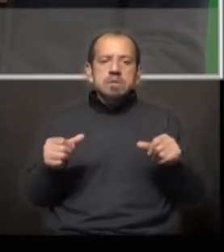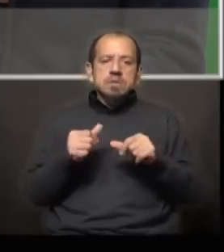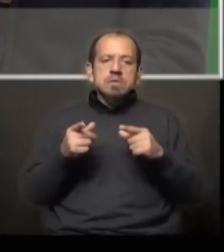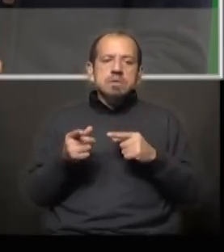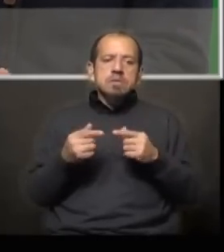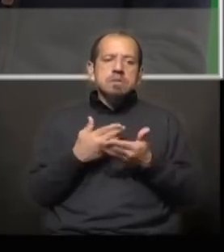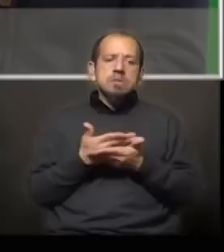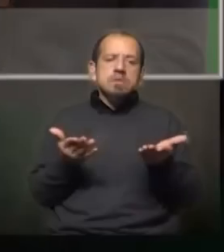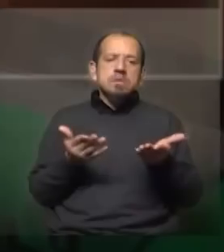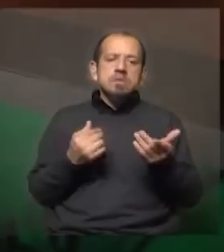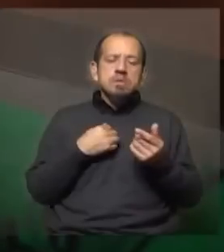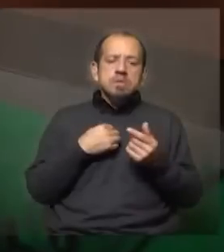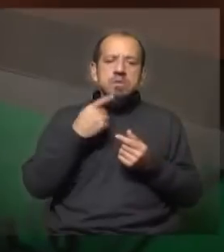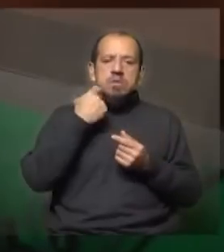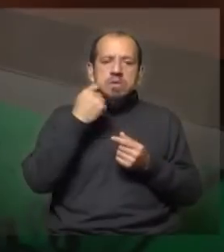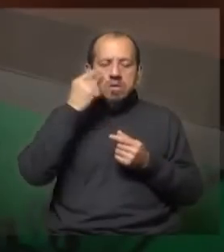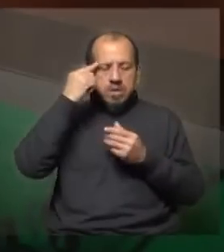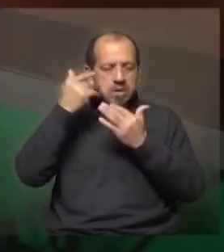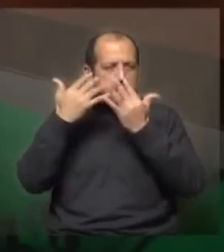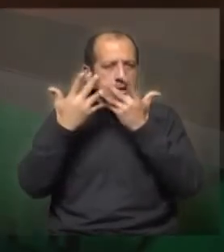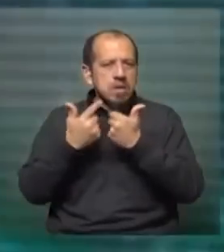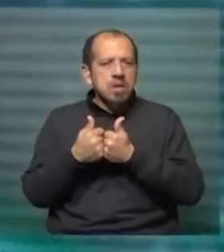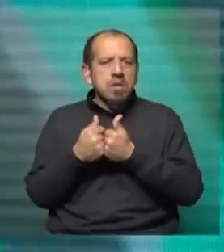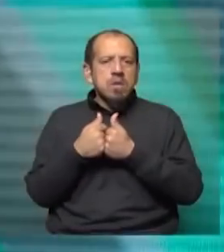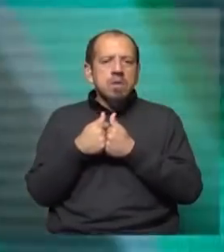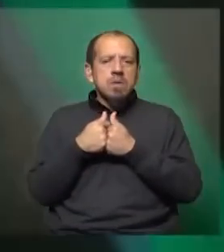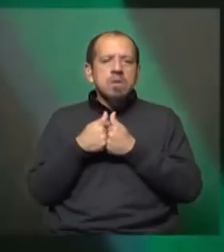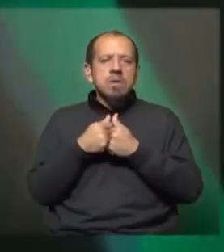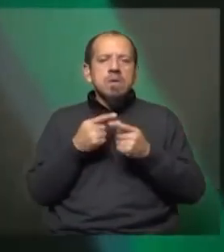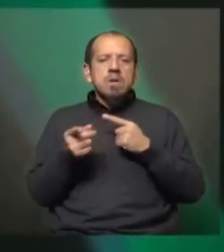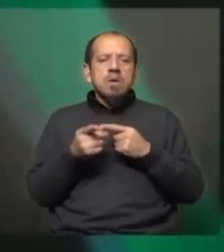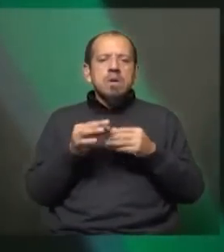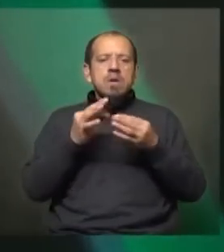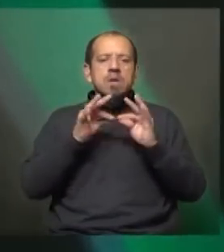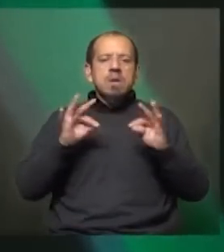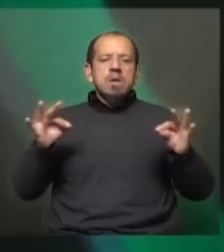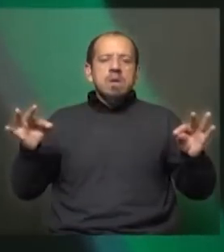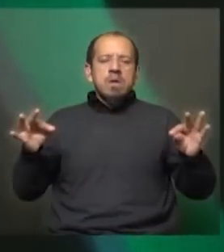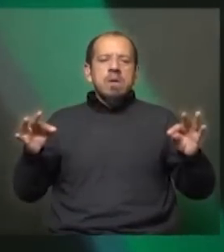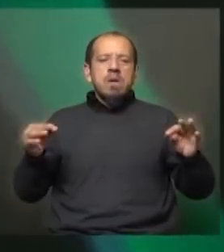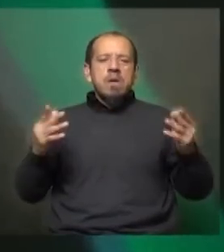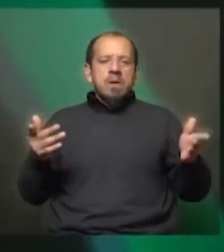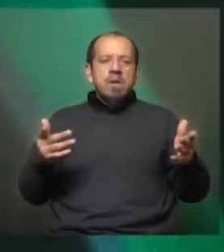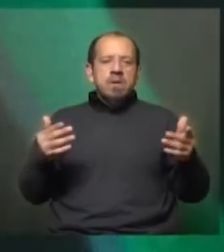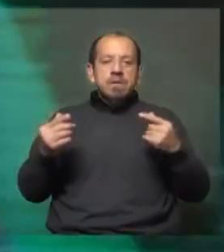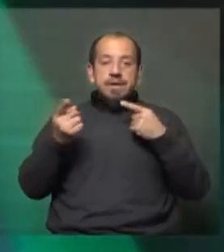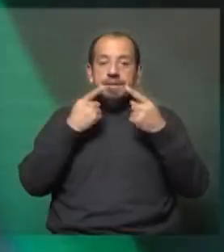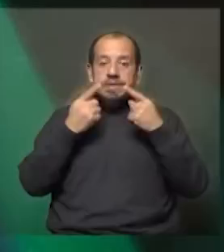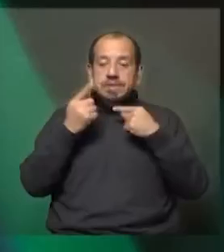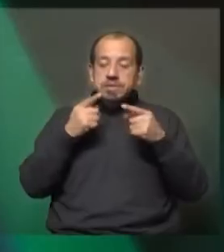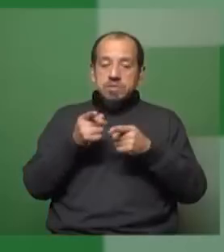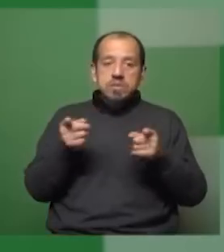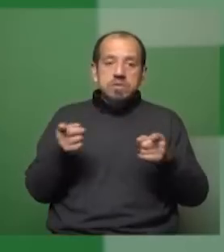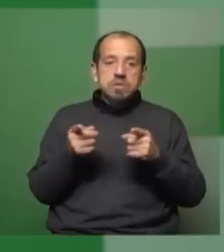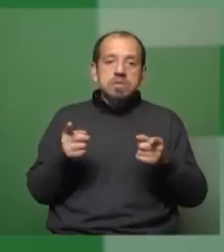eso demuestra que hay una falta de estrategia común es decir como aquello aquella frase tan Popular en el fútbol no hablen entre ustedes Cuando